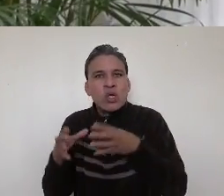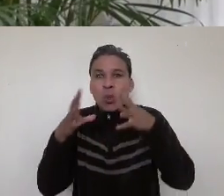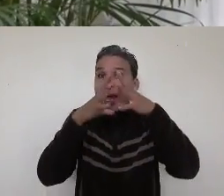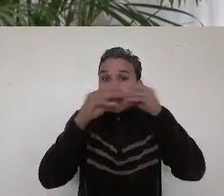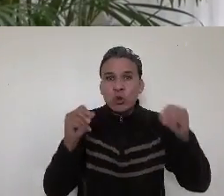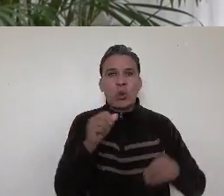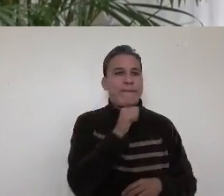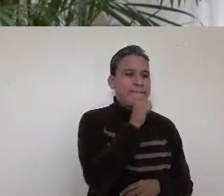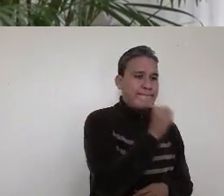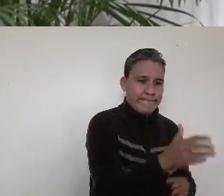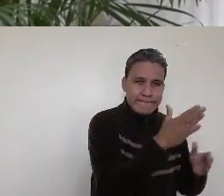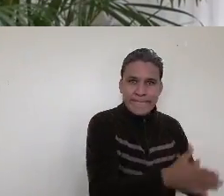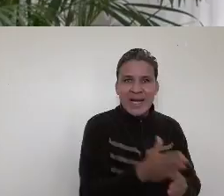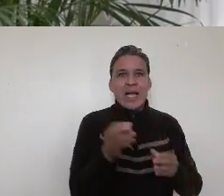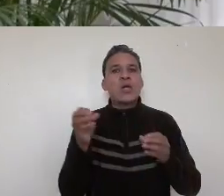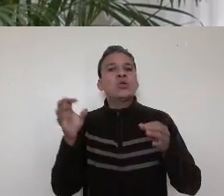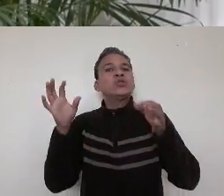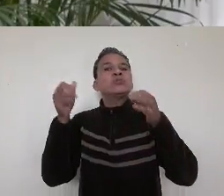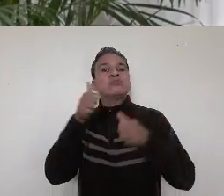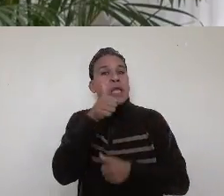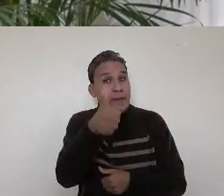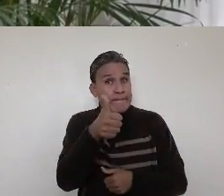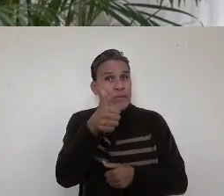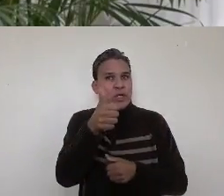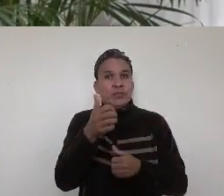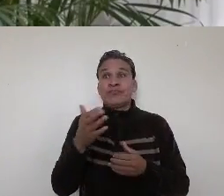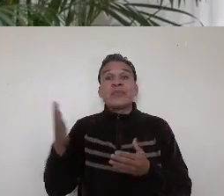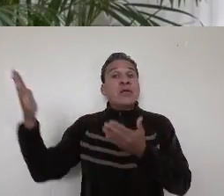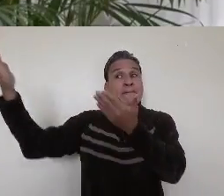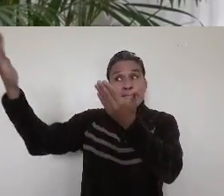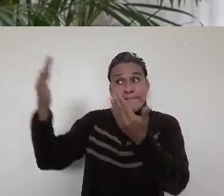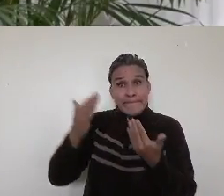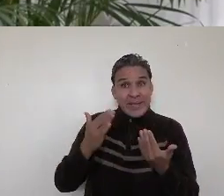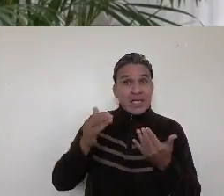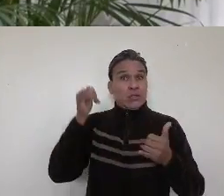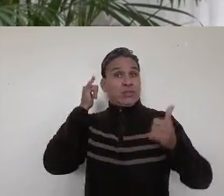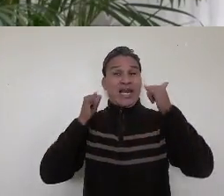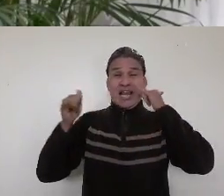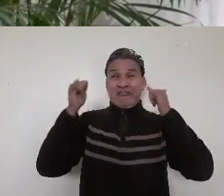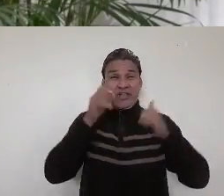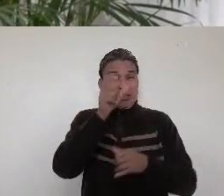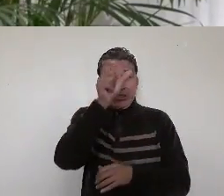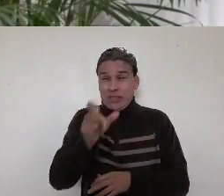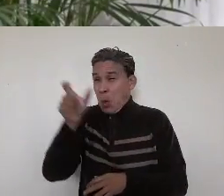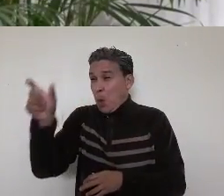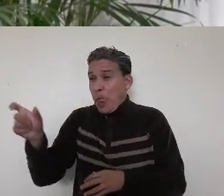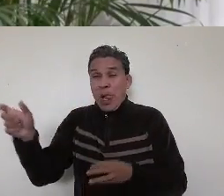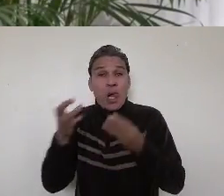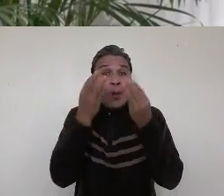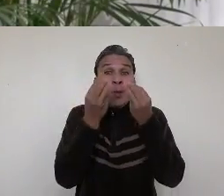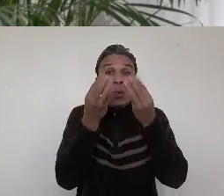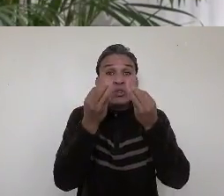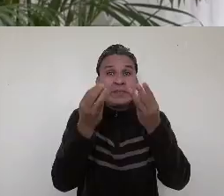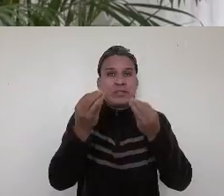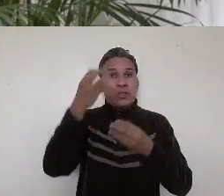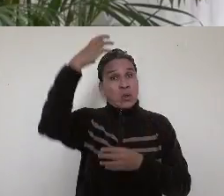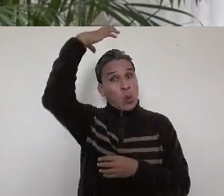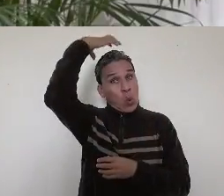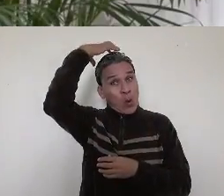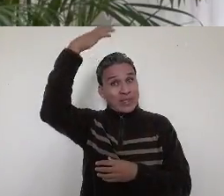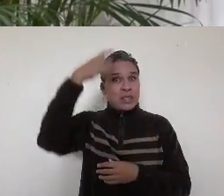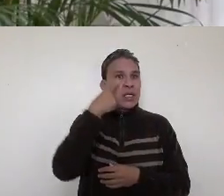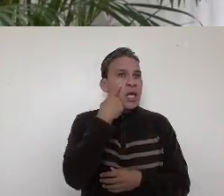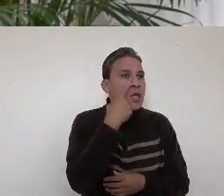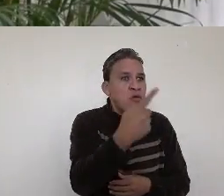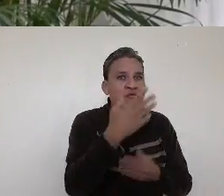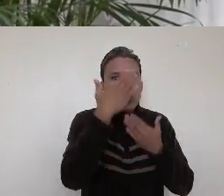buenos, y la sala del banquete se llenó de convidados. Cuando el rey entró a saludar a los convidados, vio entre ellos a un